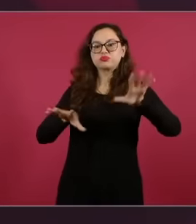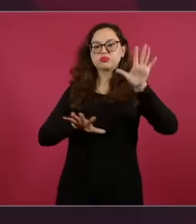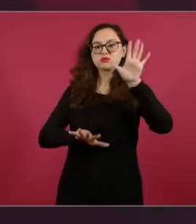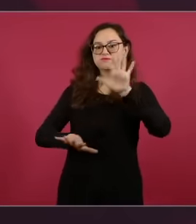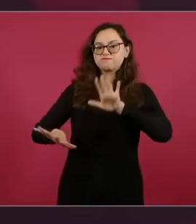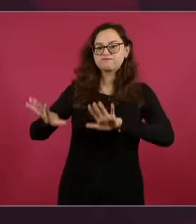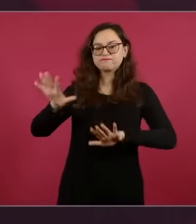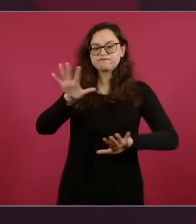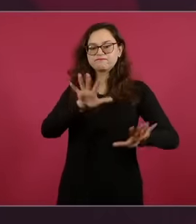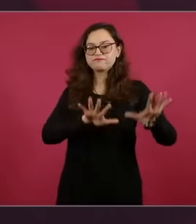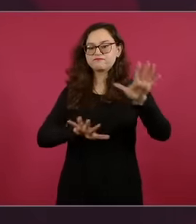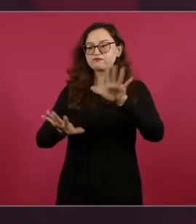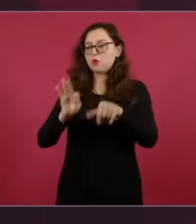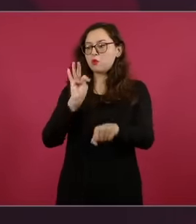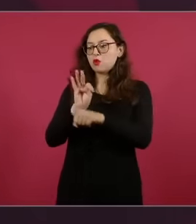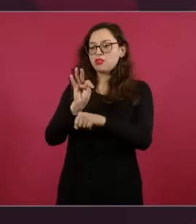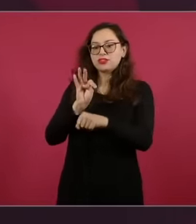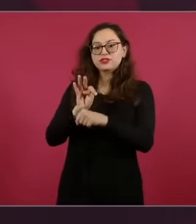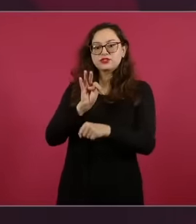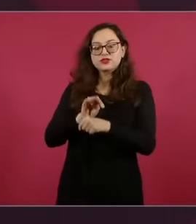No hay protección.